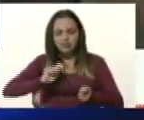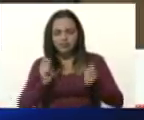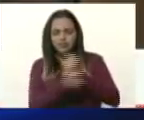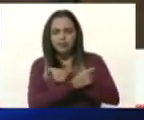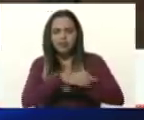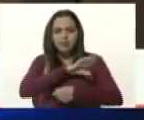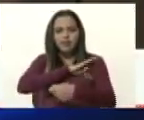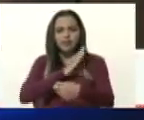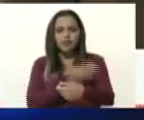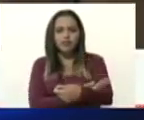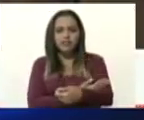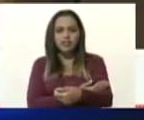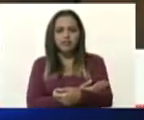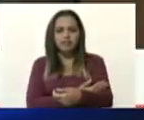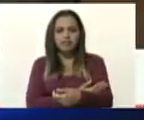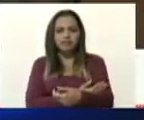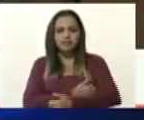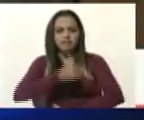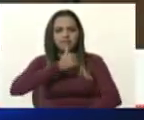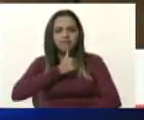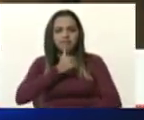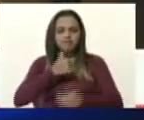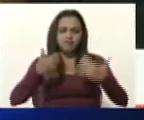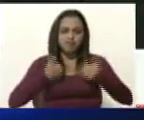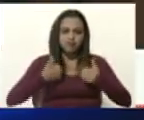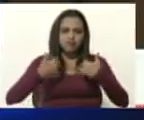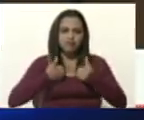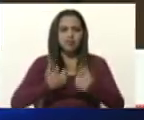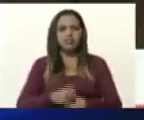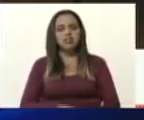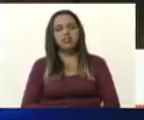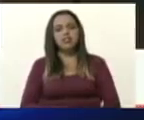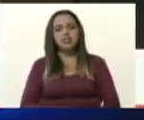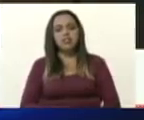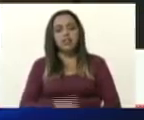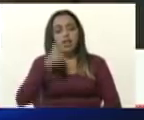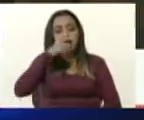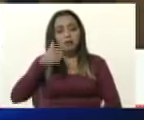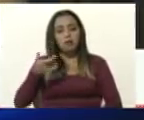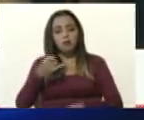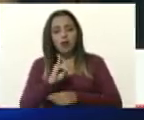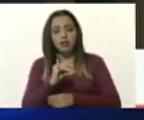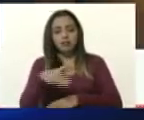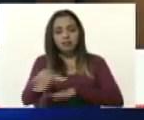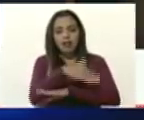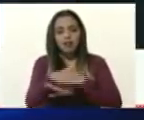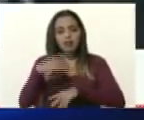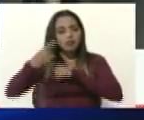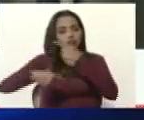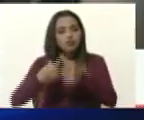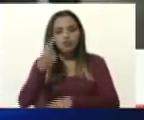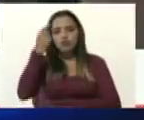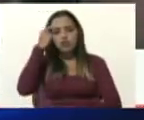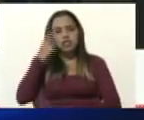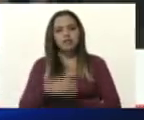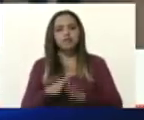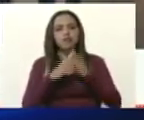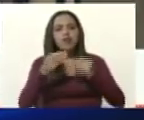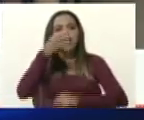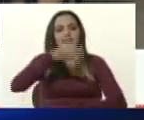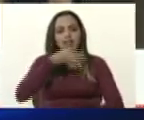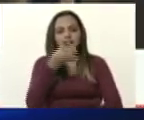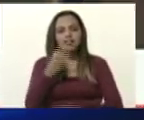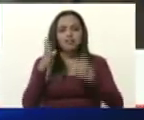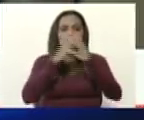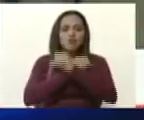fuerza de resistencia y el pueblo de bolivia está en las calles todos los días todas las tardes todas